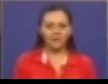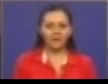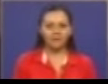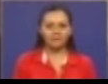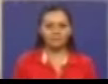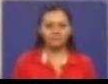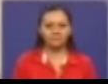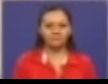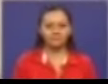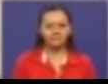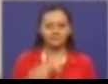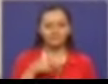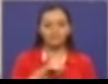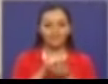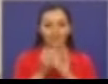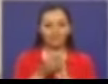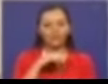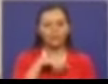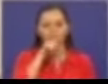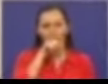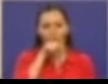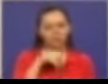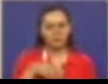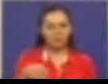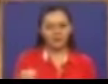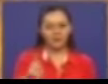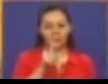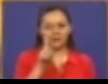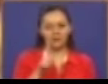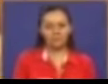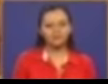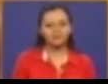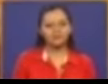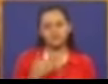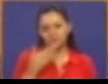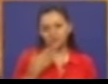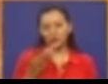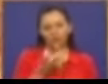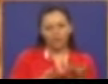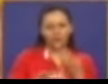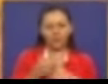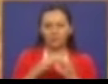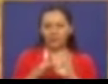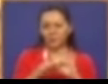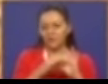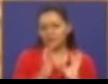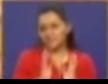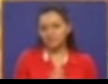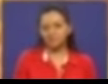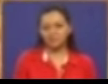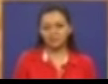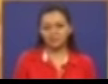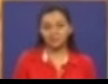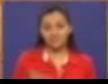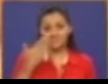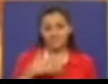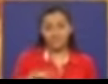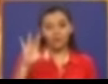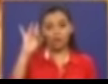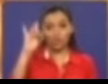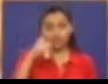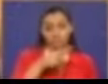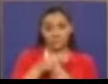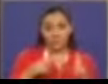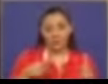Yo comí maito de pollito. Bueno, ahí compartiendo con los compañeros. Luego, pues, a las 8:30 acaba